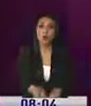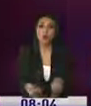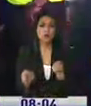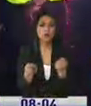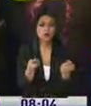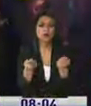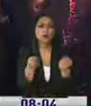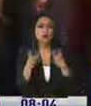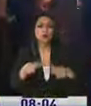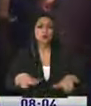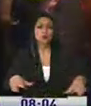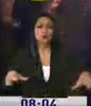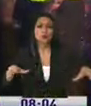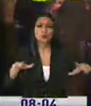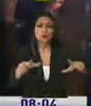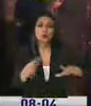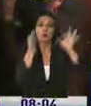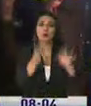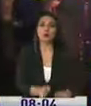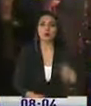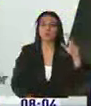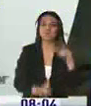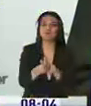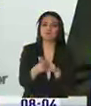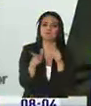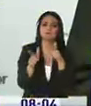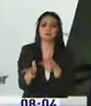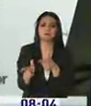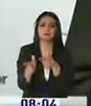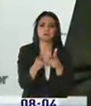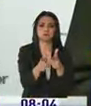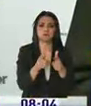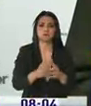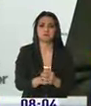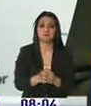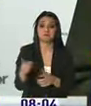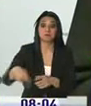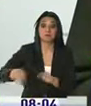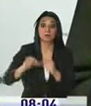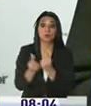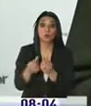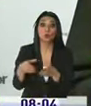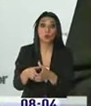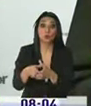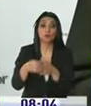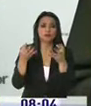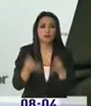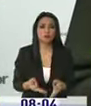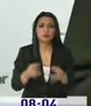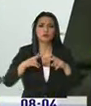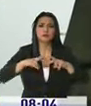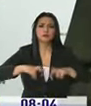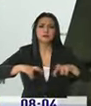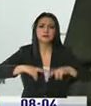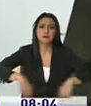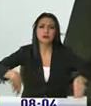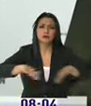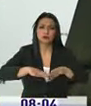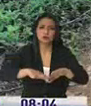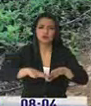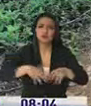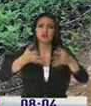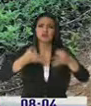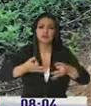un reconocimiento del terreno, fueron emboscados. Ellos estaban verificando una información sobre un posible